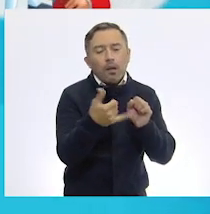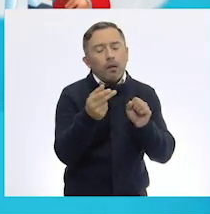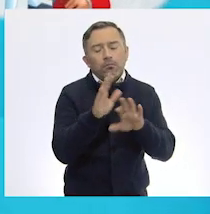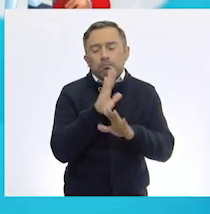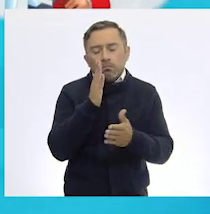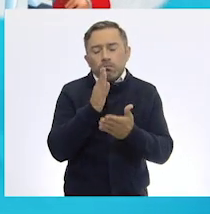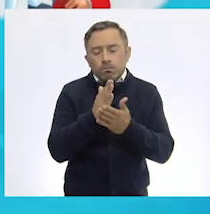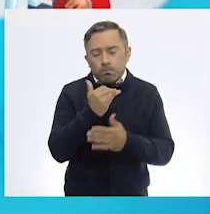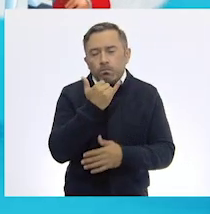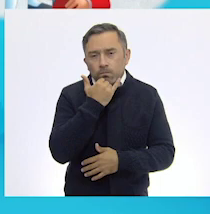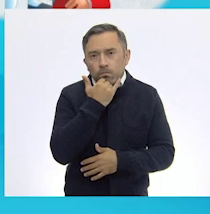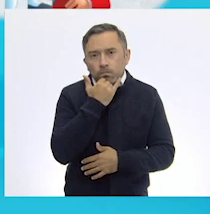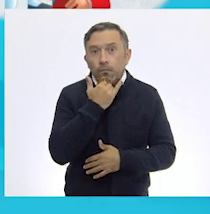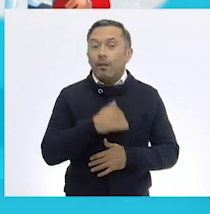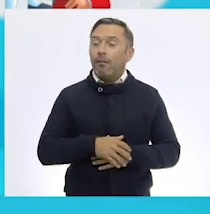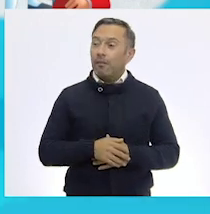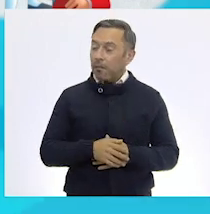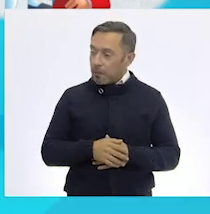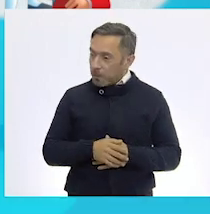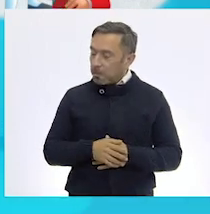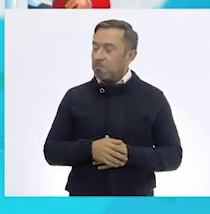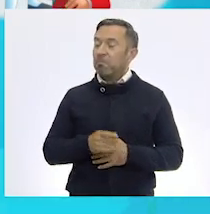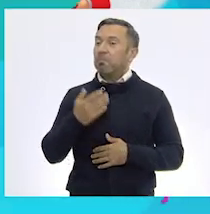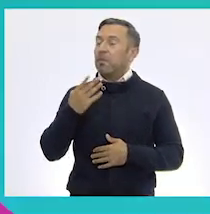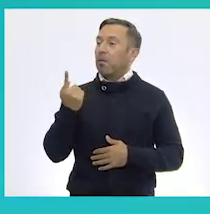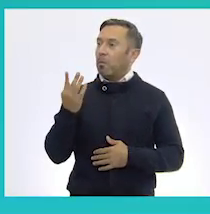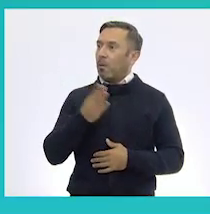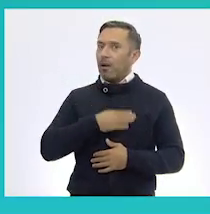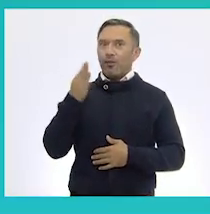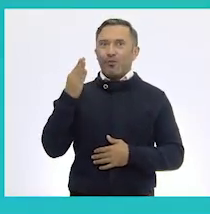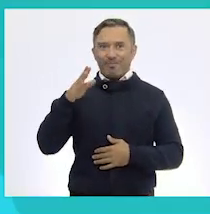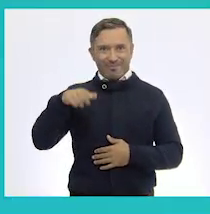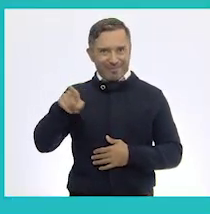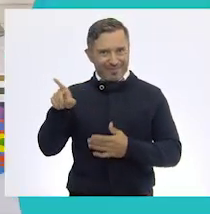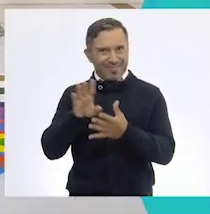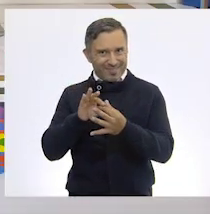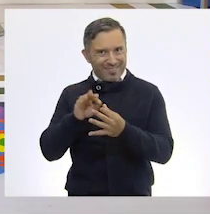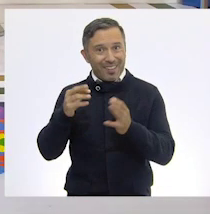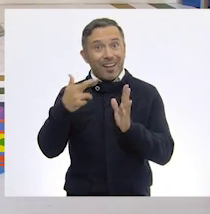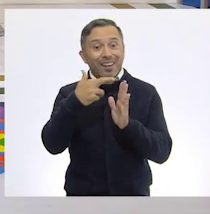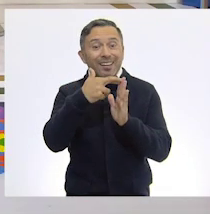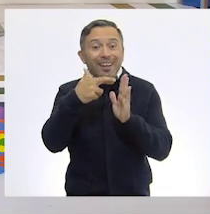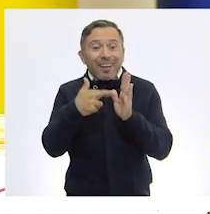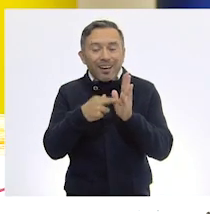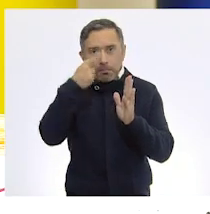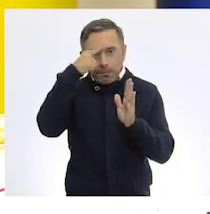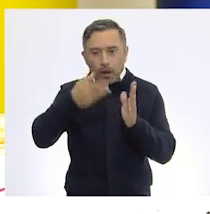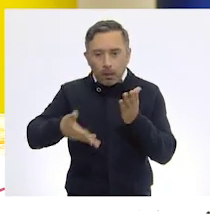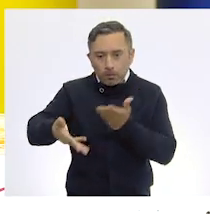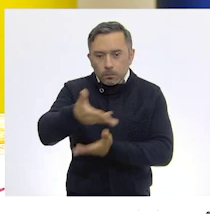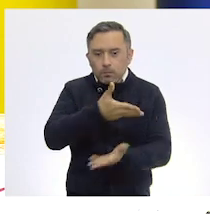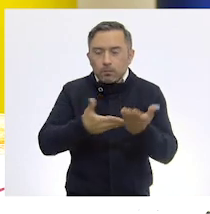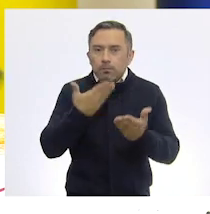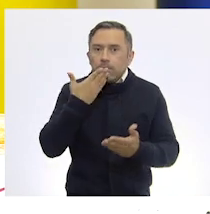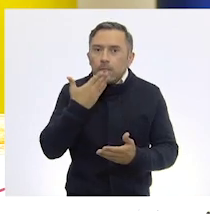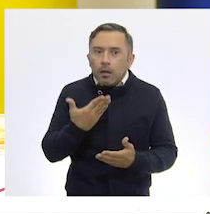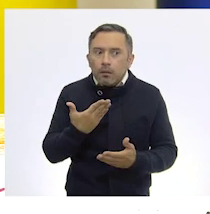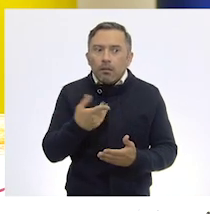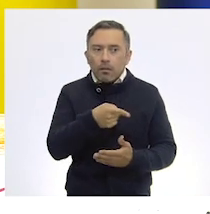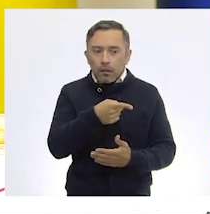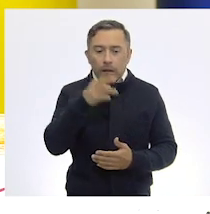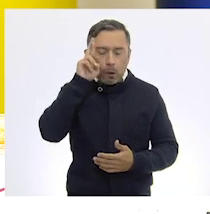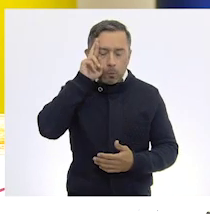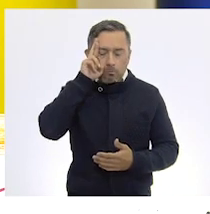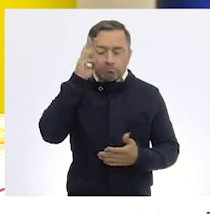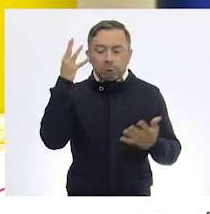como dice usted, de las normas para la convivencia, pues Raúl comprendió que estaba mal esconder los suéteres y mochilas de sus